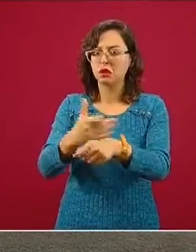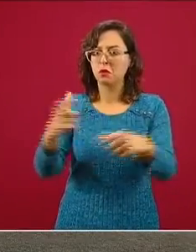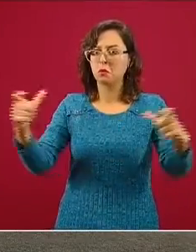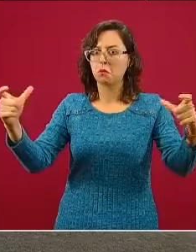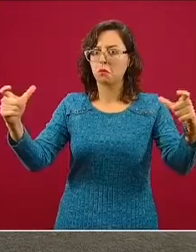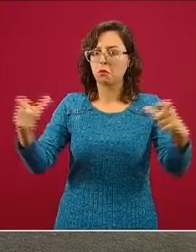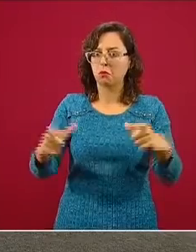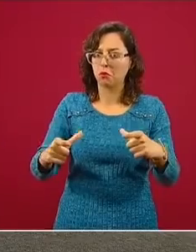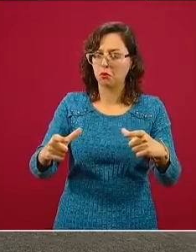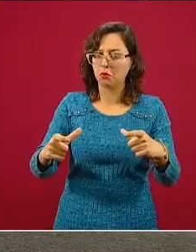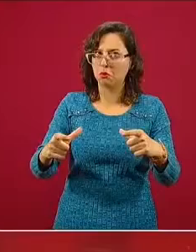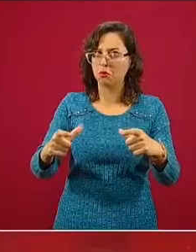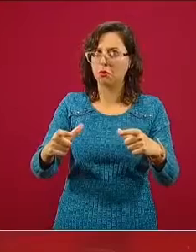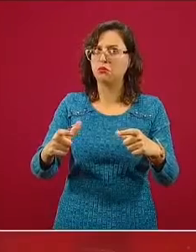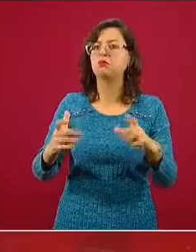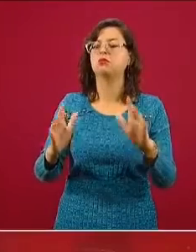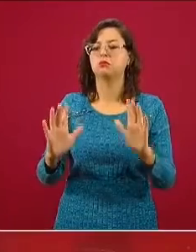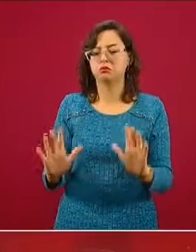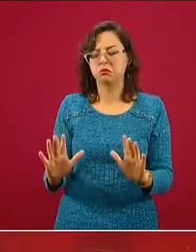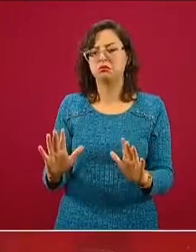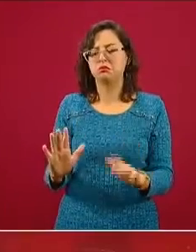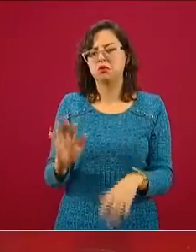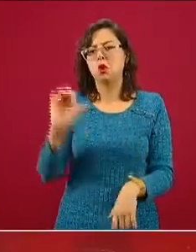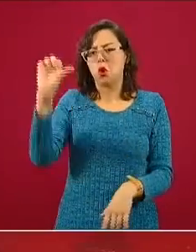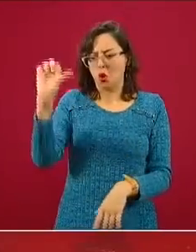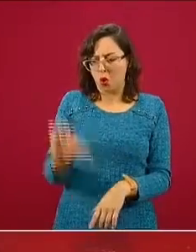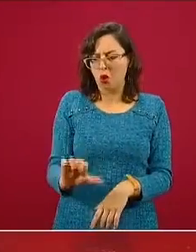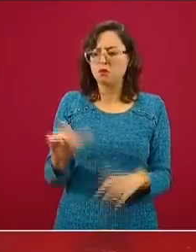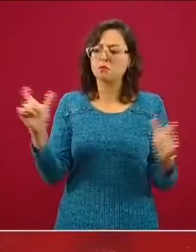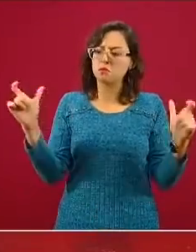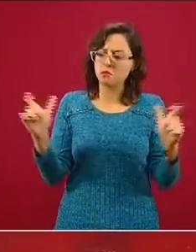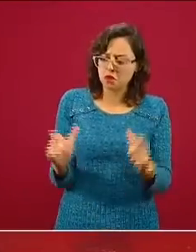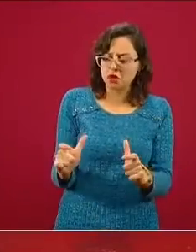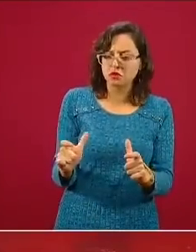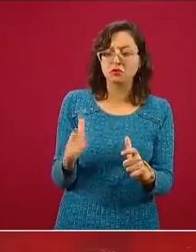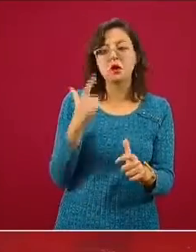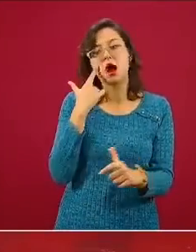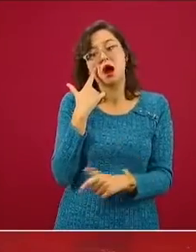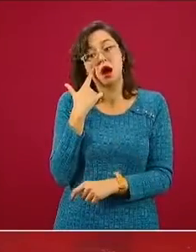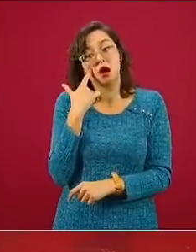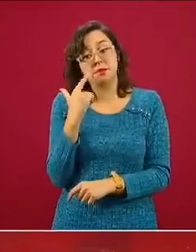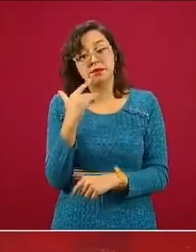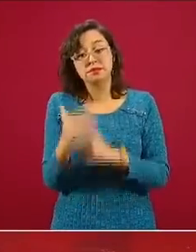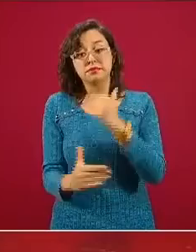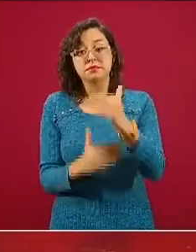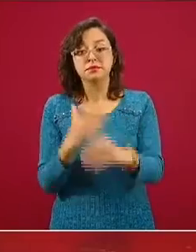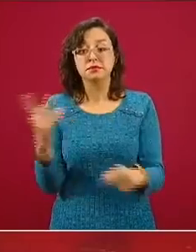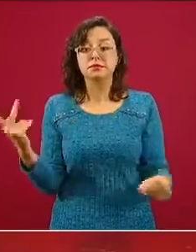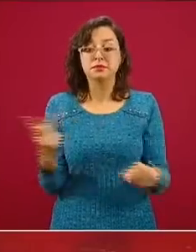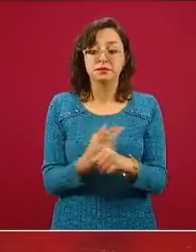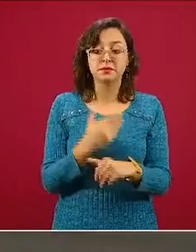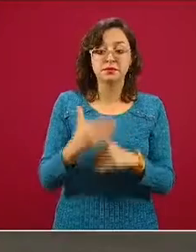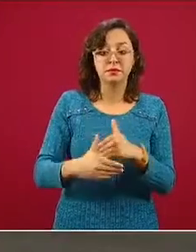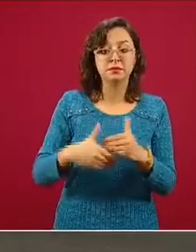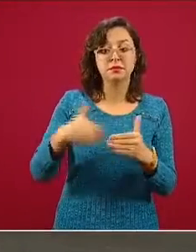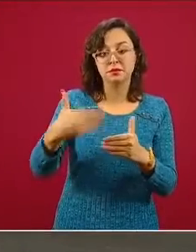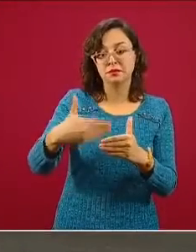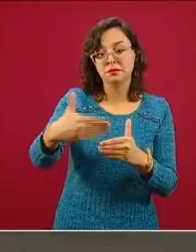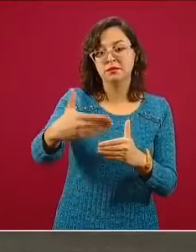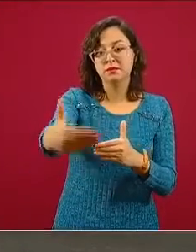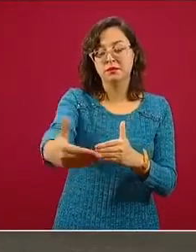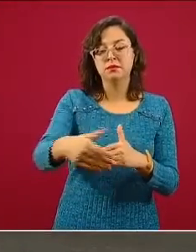de la velocidad de cambio, pero vale la pena destacarlo hoy que ocurre. Sigamos expectantes de cómo se comporta en los siguientes